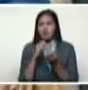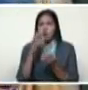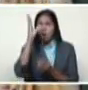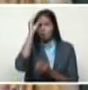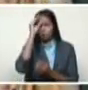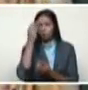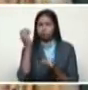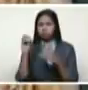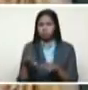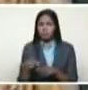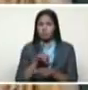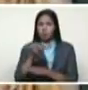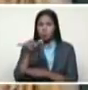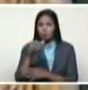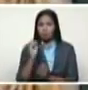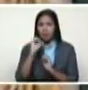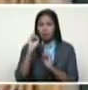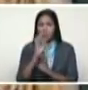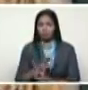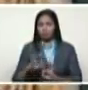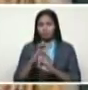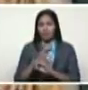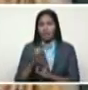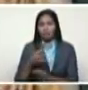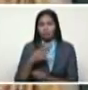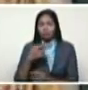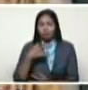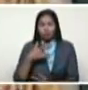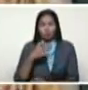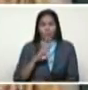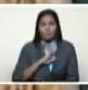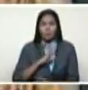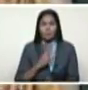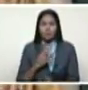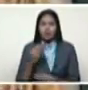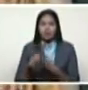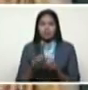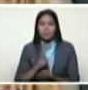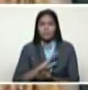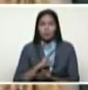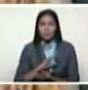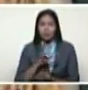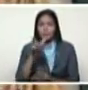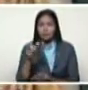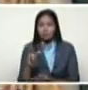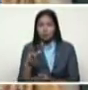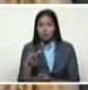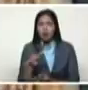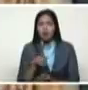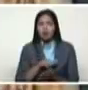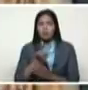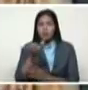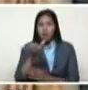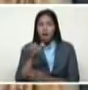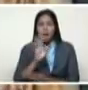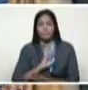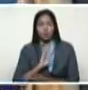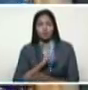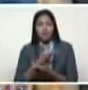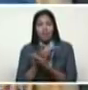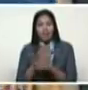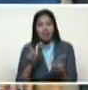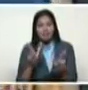suspendiendo los vuelos comerciales? Nada, se hicieron daño a sí mismos y le hacen daño a ciudadanos que utilizan la